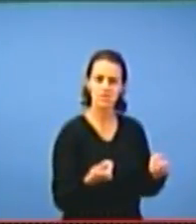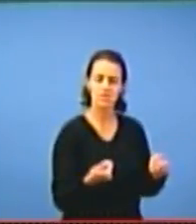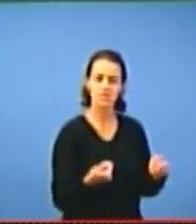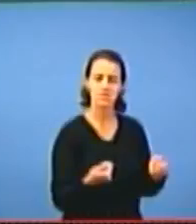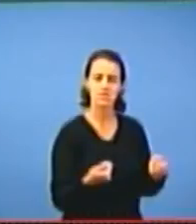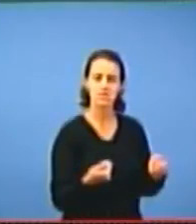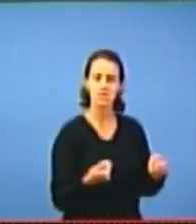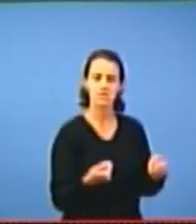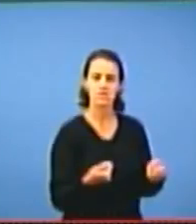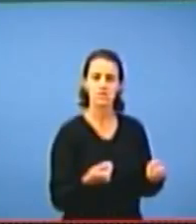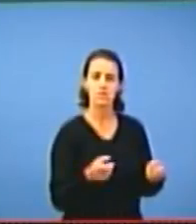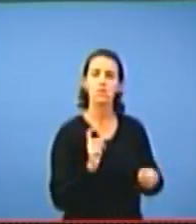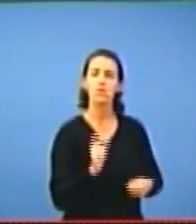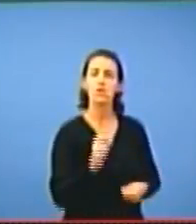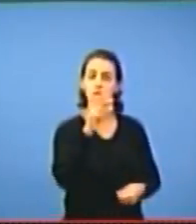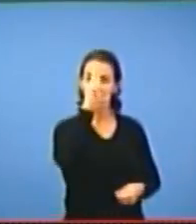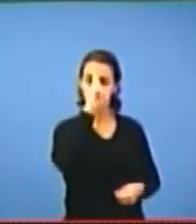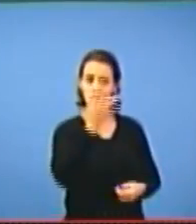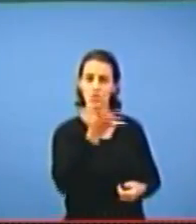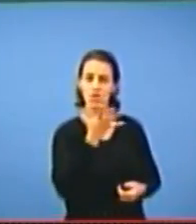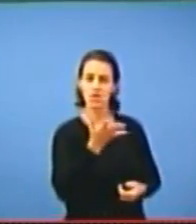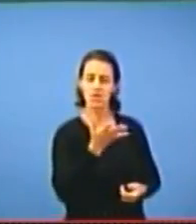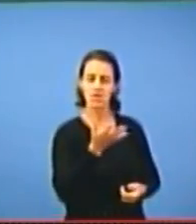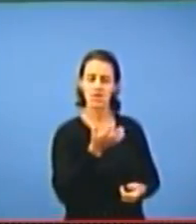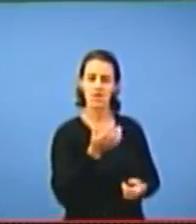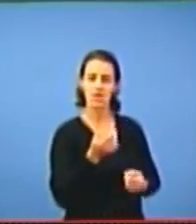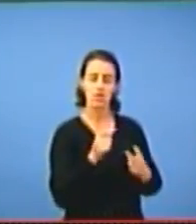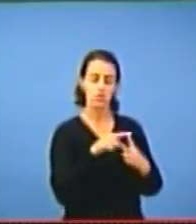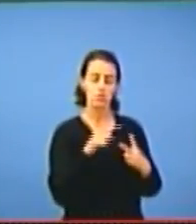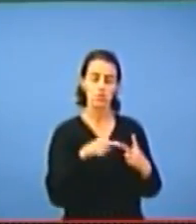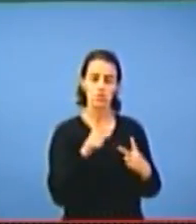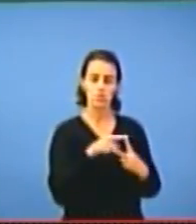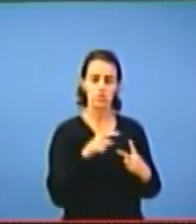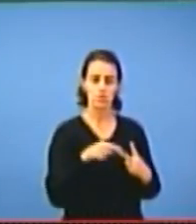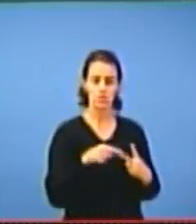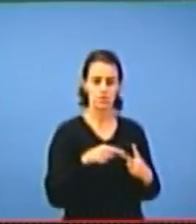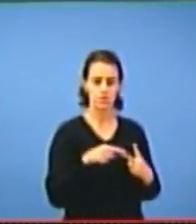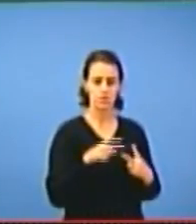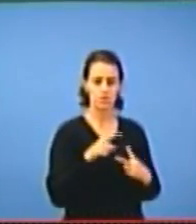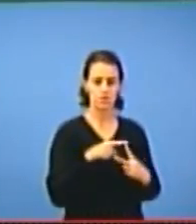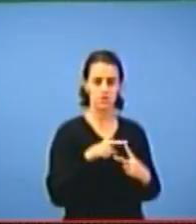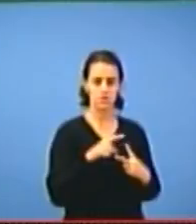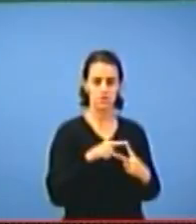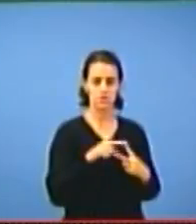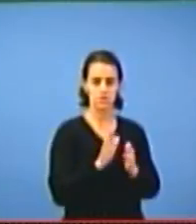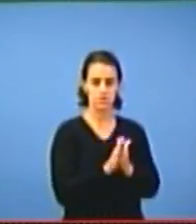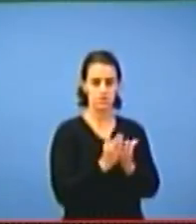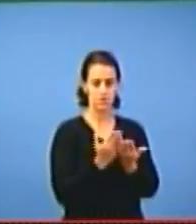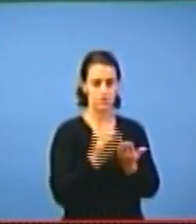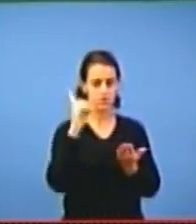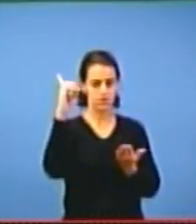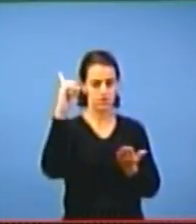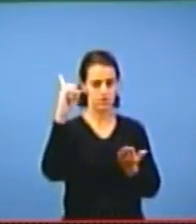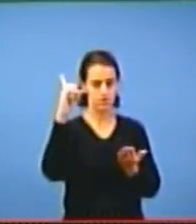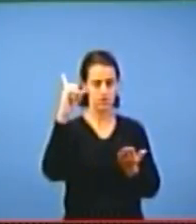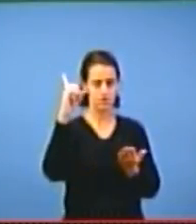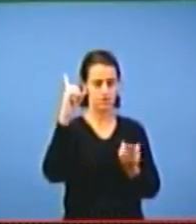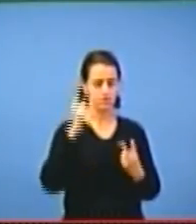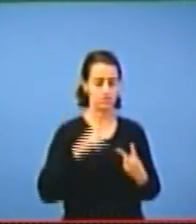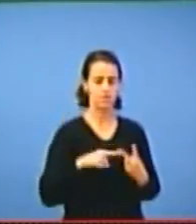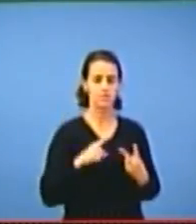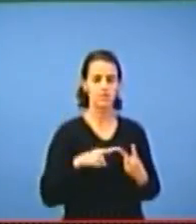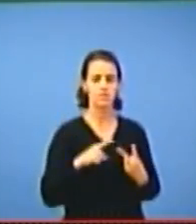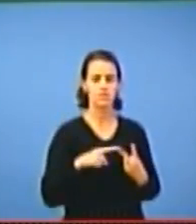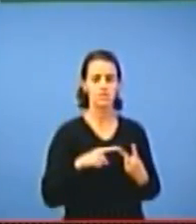poco para decir lo siguiente. Especialmente el Señor quería traer dos cosas a través de Israel. Primero, la palabra. Y